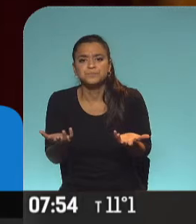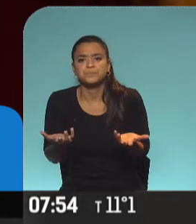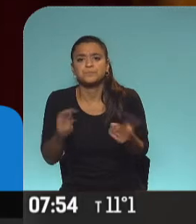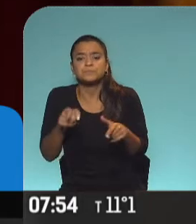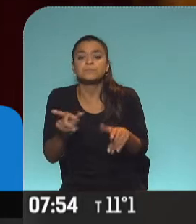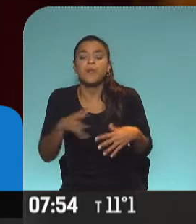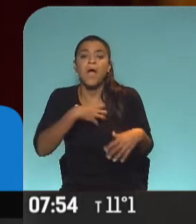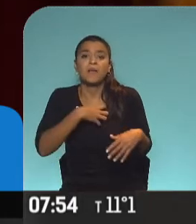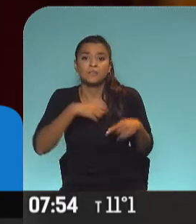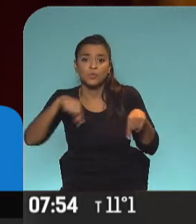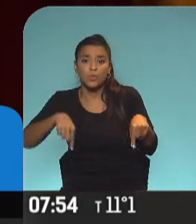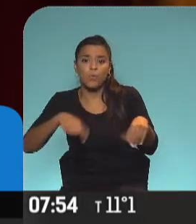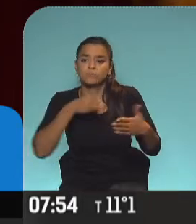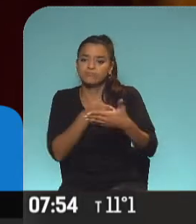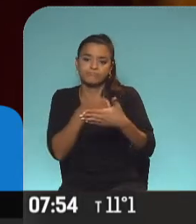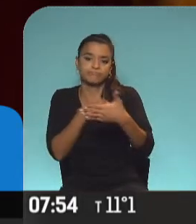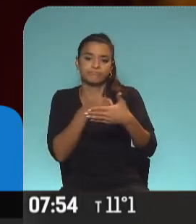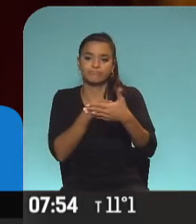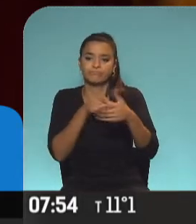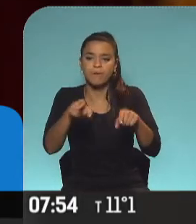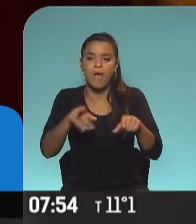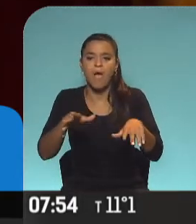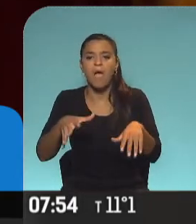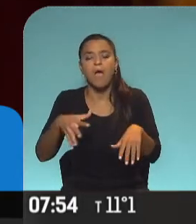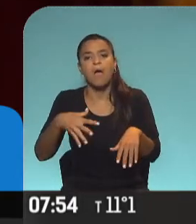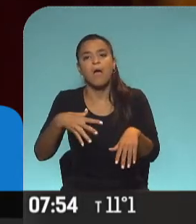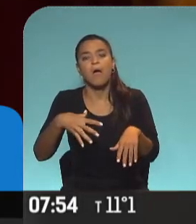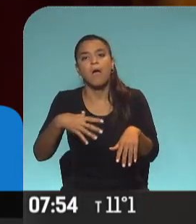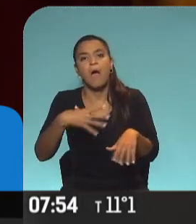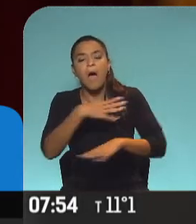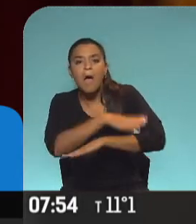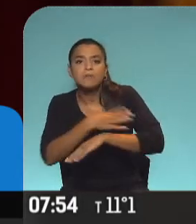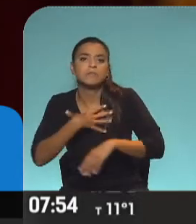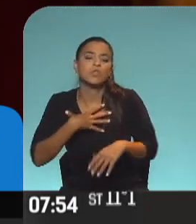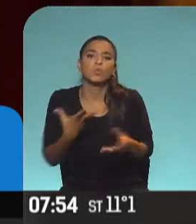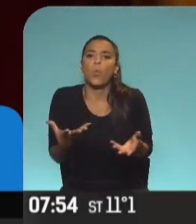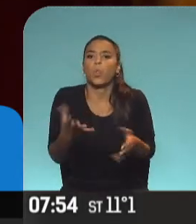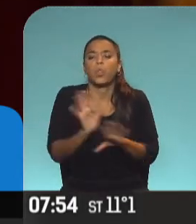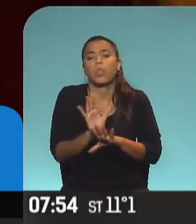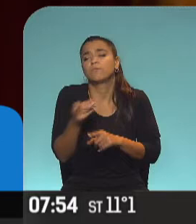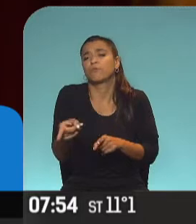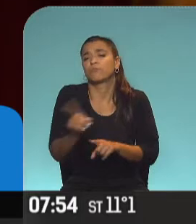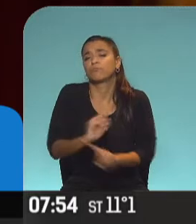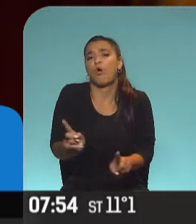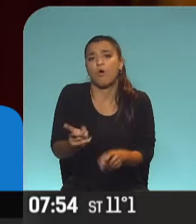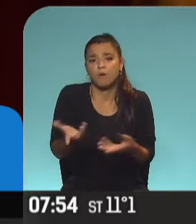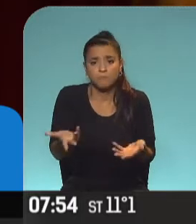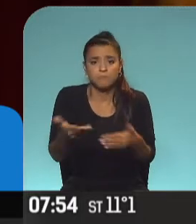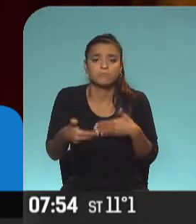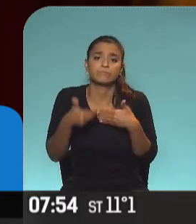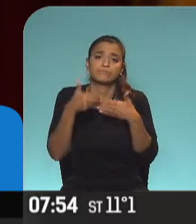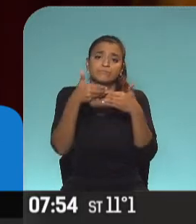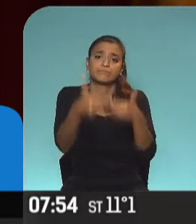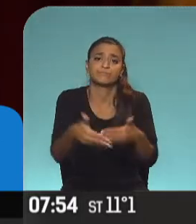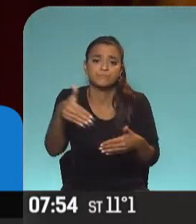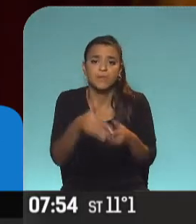la actitud obstruccionista, por esta actitud de impedir por impedir, se va a ver demorada. Lo